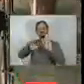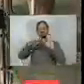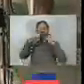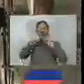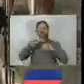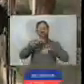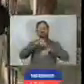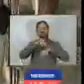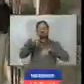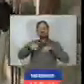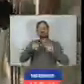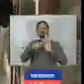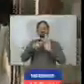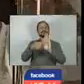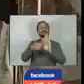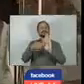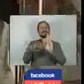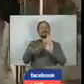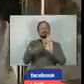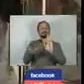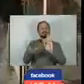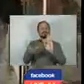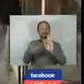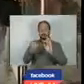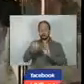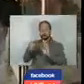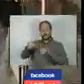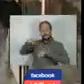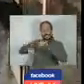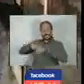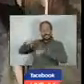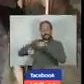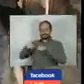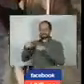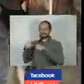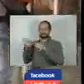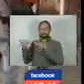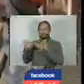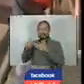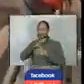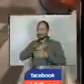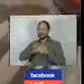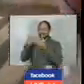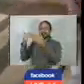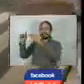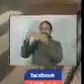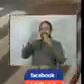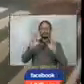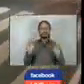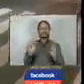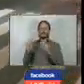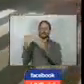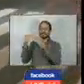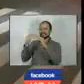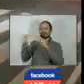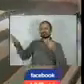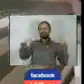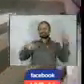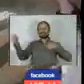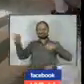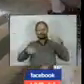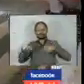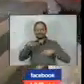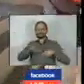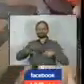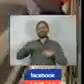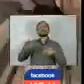la noche, amigos televidentes, cómo ciclistas de diferentes partes del país, de la capital, se han hecho presentes a este